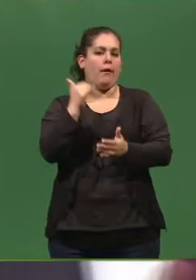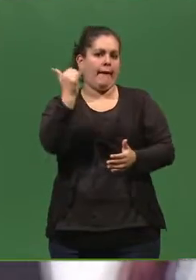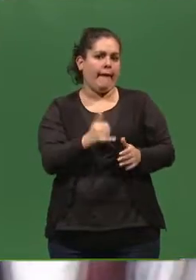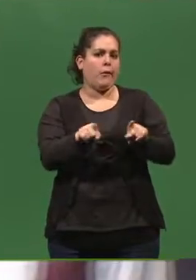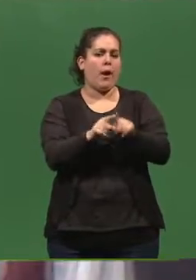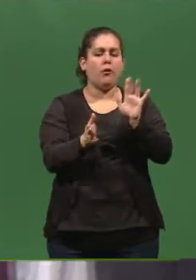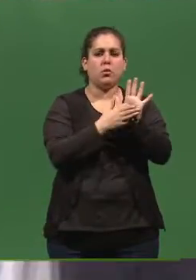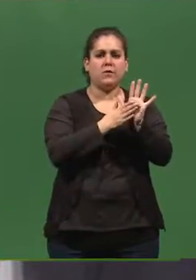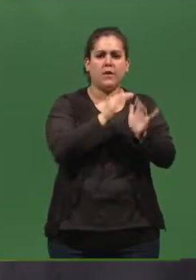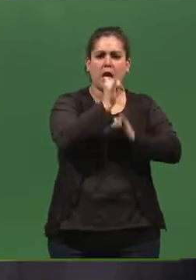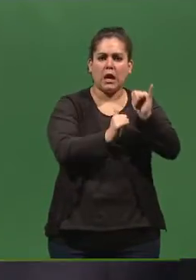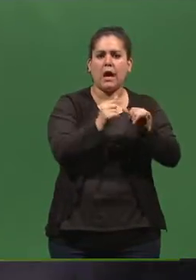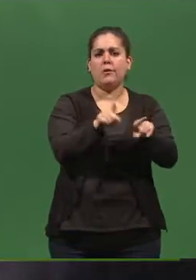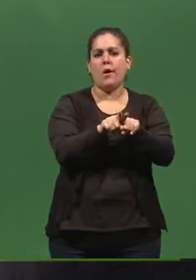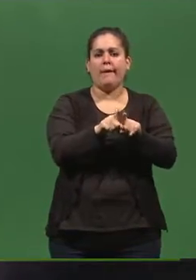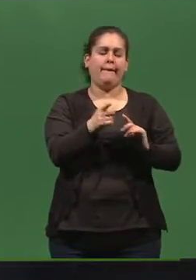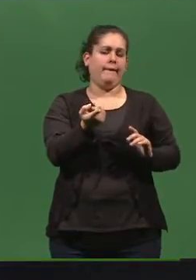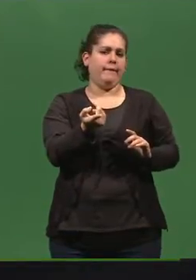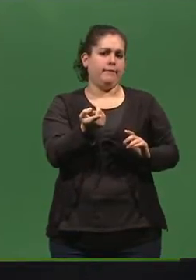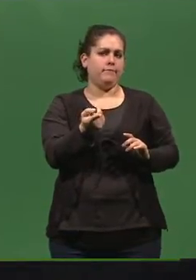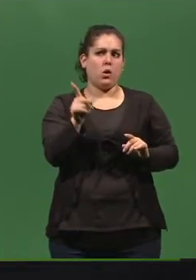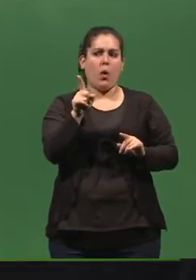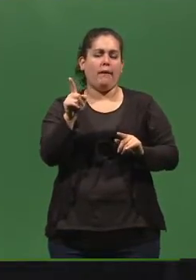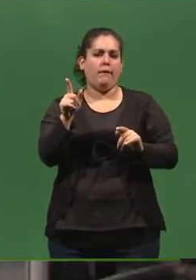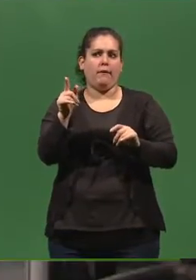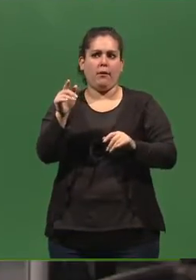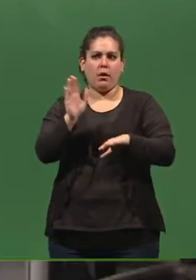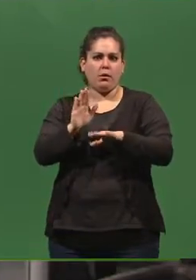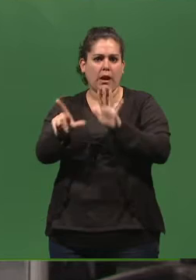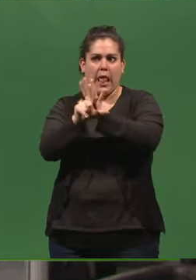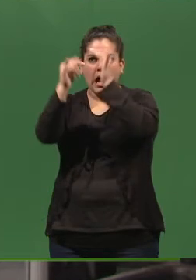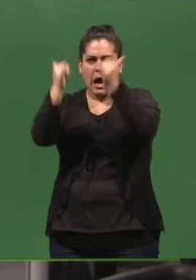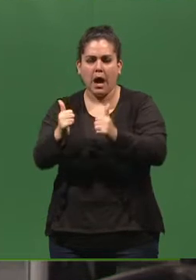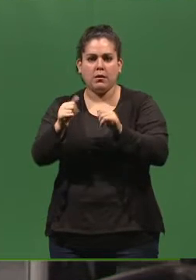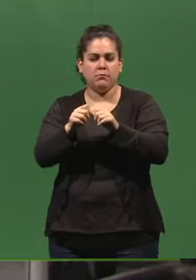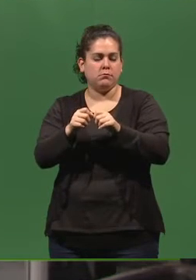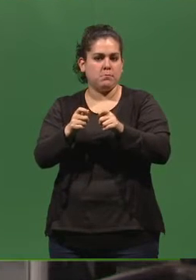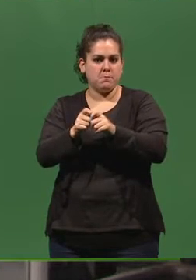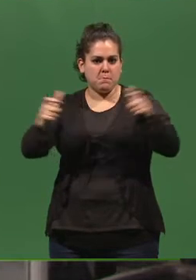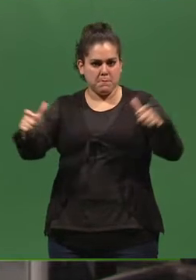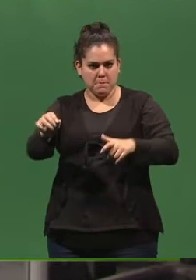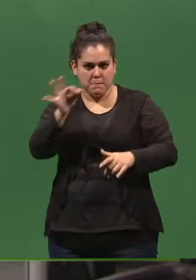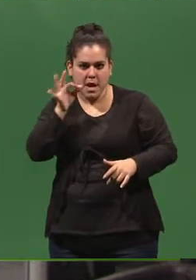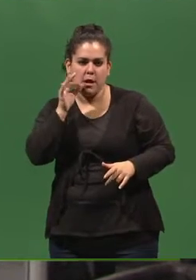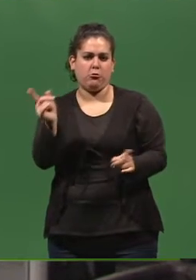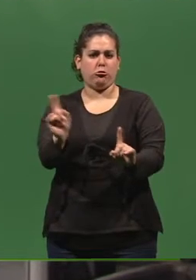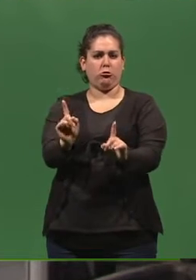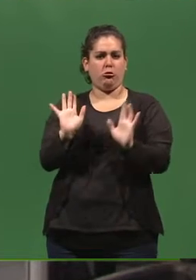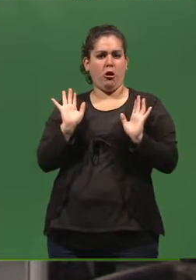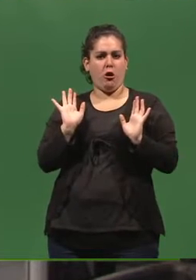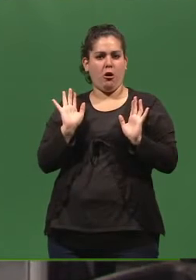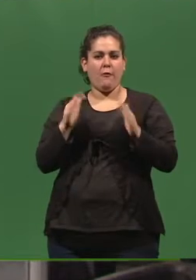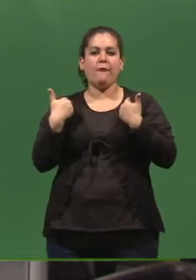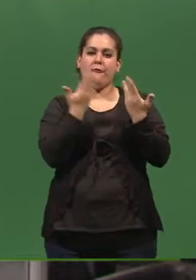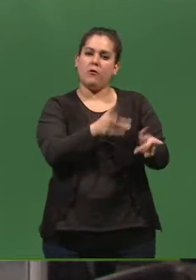de basamento de que no en ninguno de esos lugares, o sea, se amplió el consumo, o sea, tomando medidas más que favorecen a